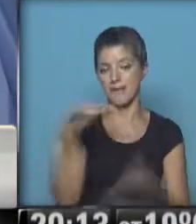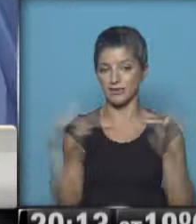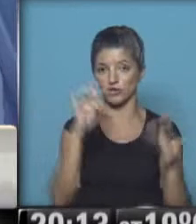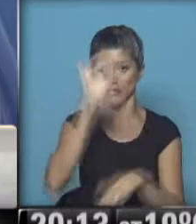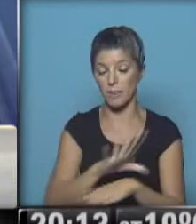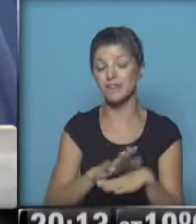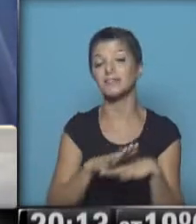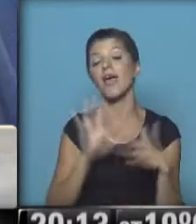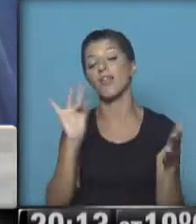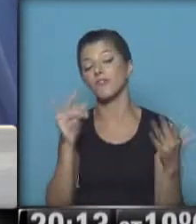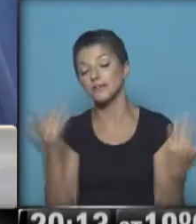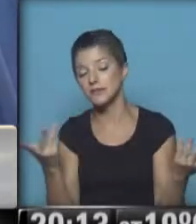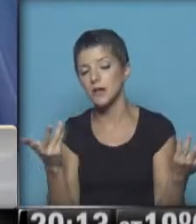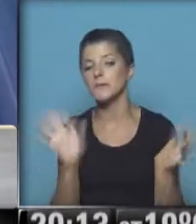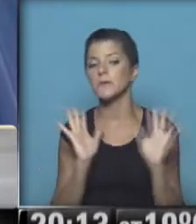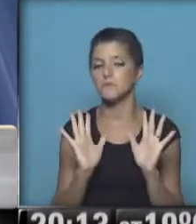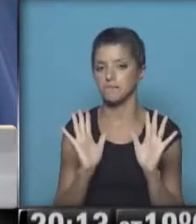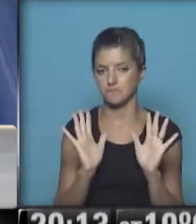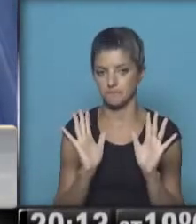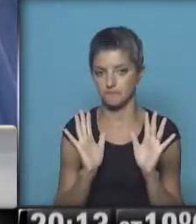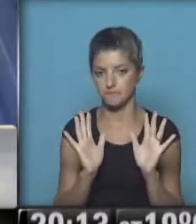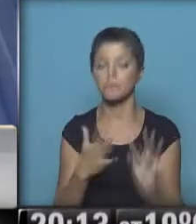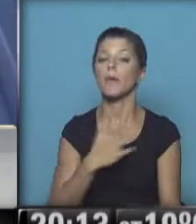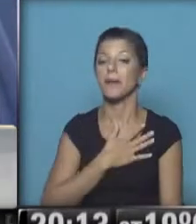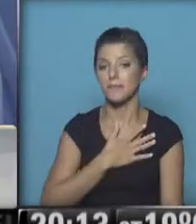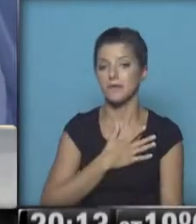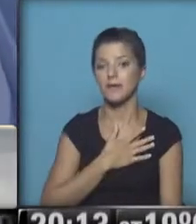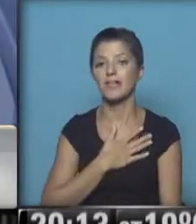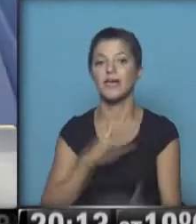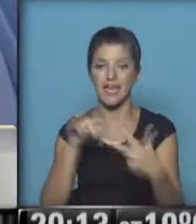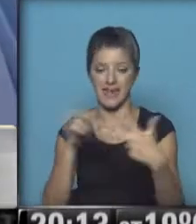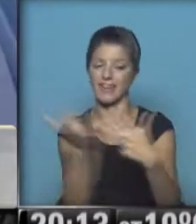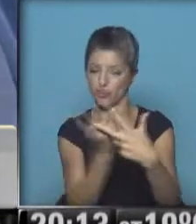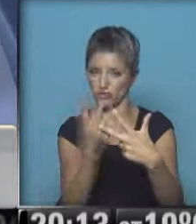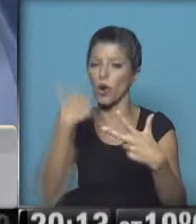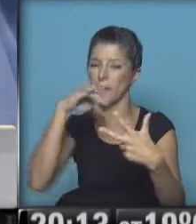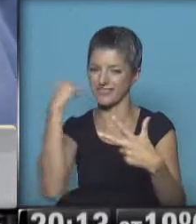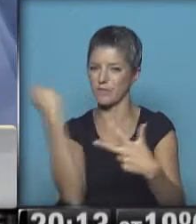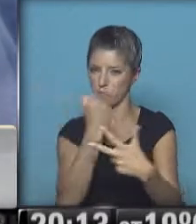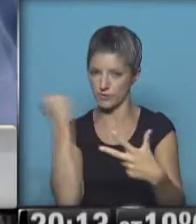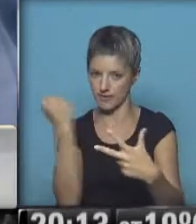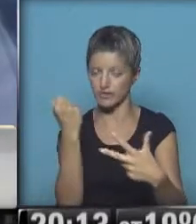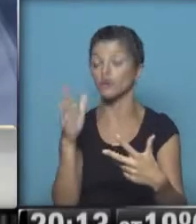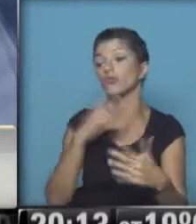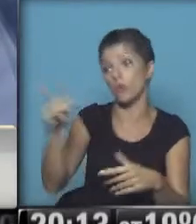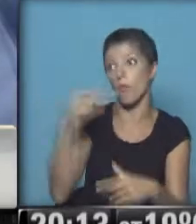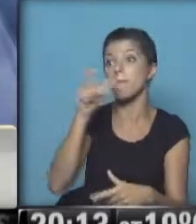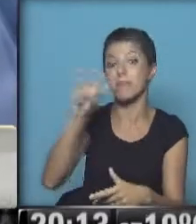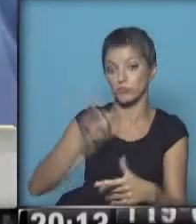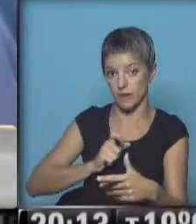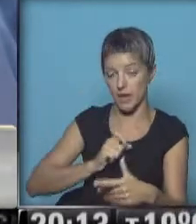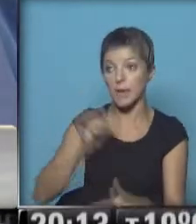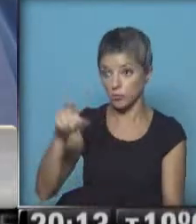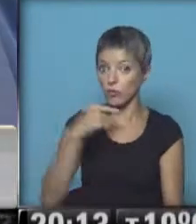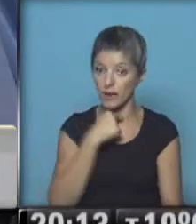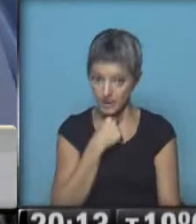complicada. Bueno, a mí me da la sensación que van a jugarse mucho más en el segundo y en el tercero, con respecto a tu pregunta. Pero si te parece,